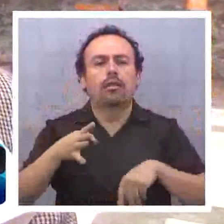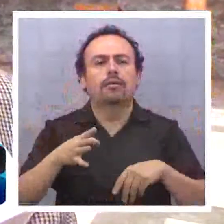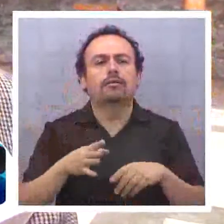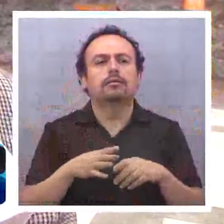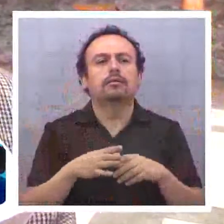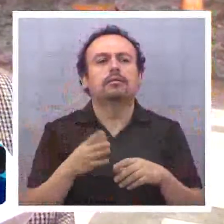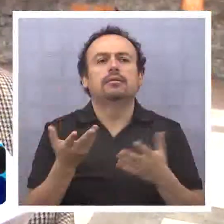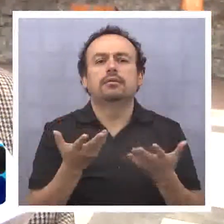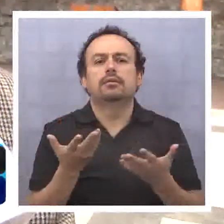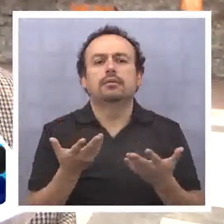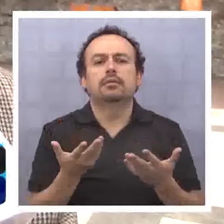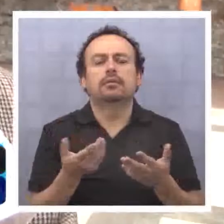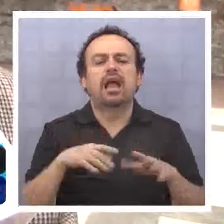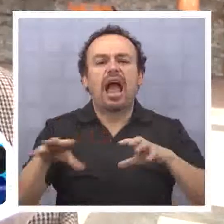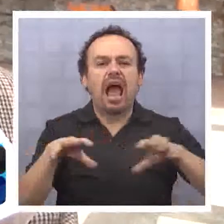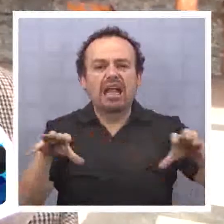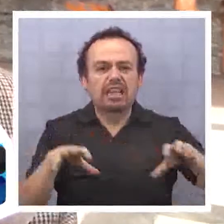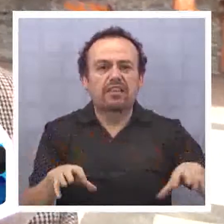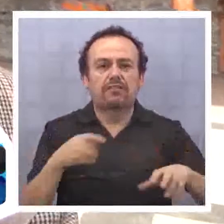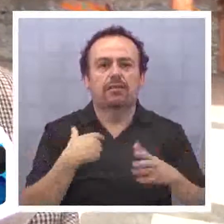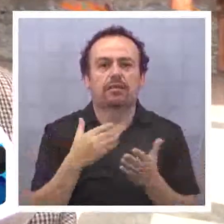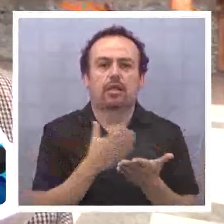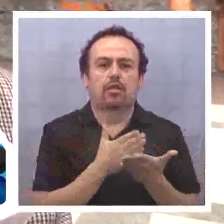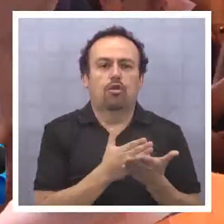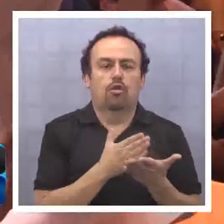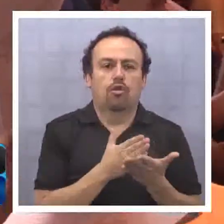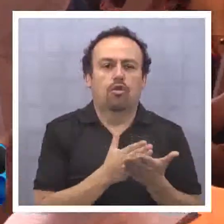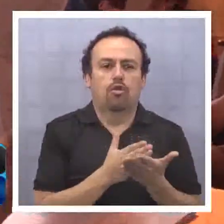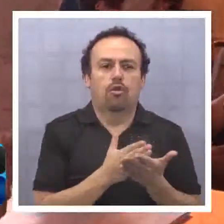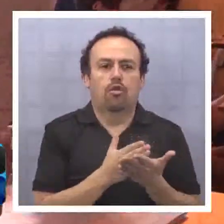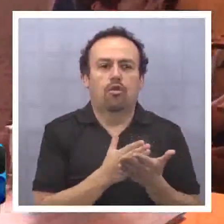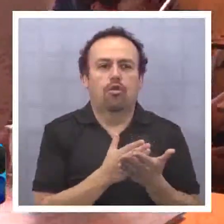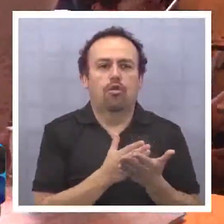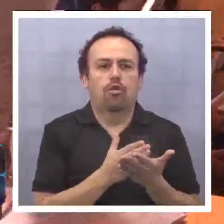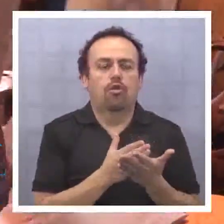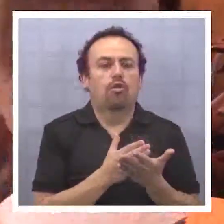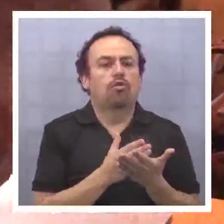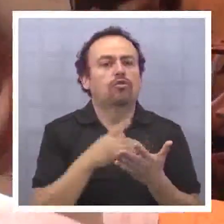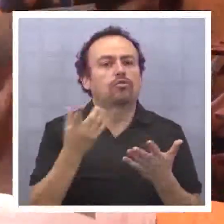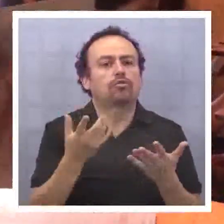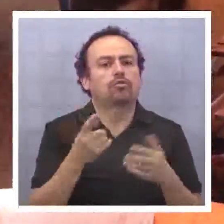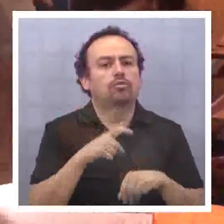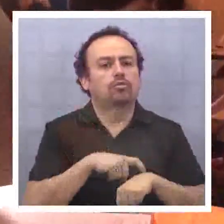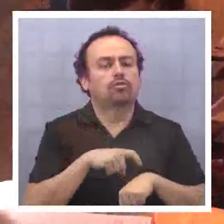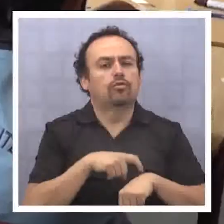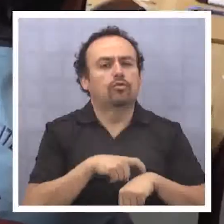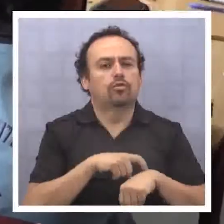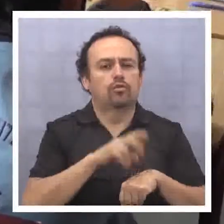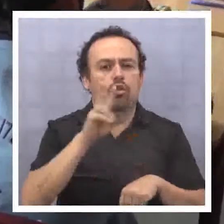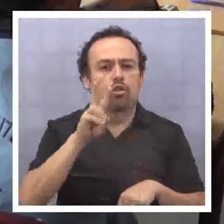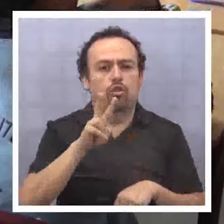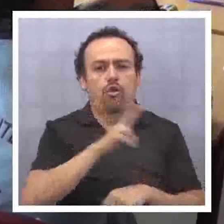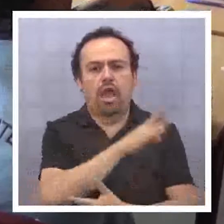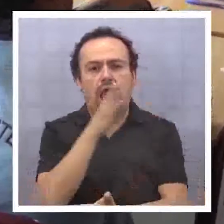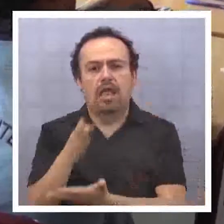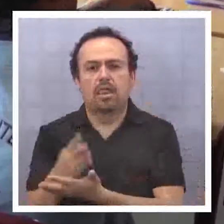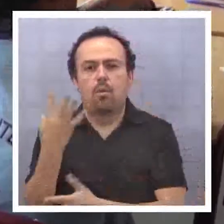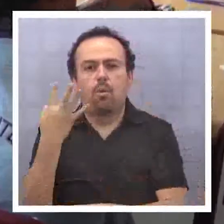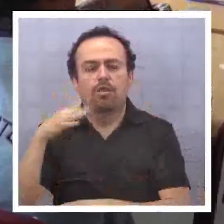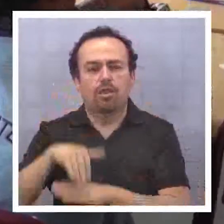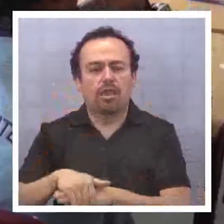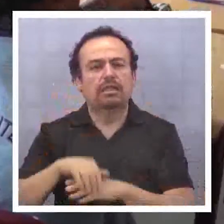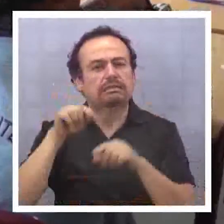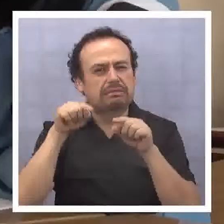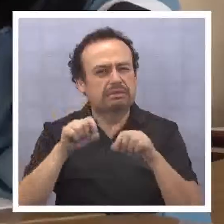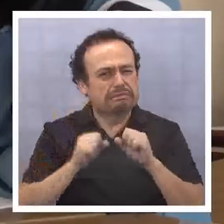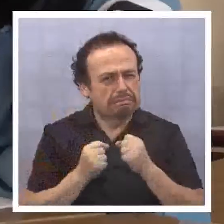disminuye la actividad escolar que es entre las dos y las cuatro de la tarde nosotros